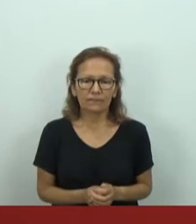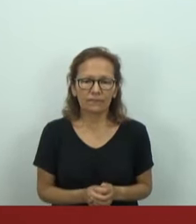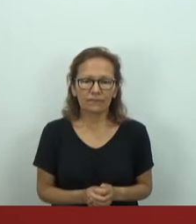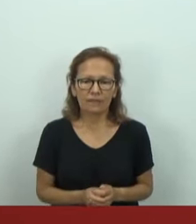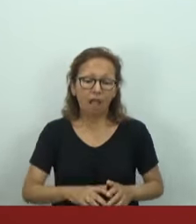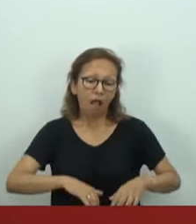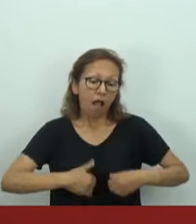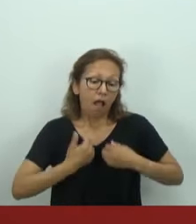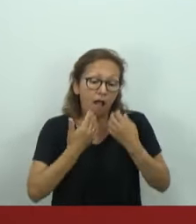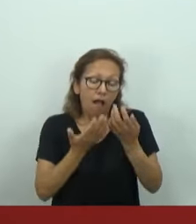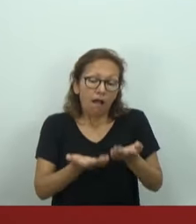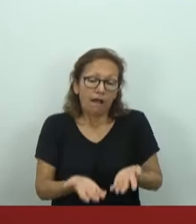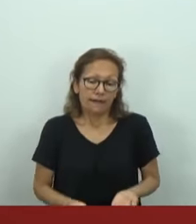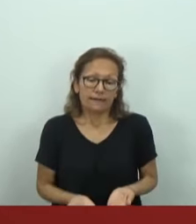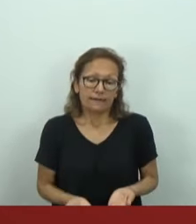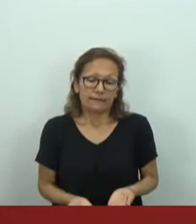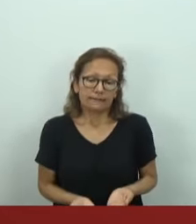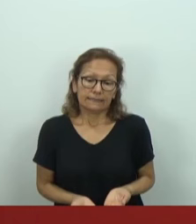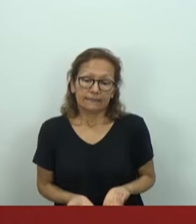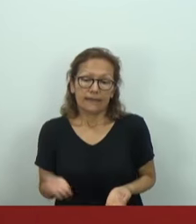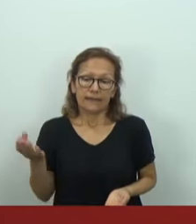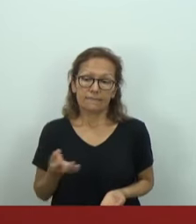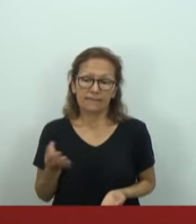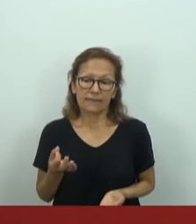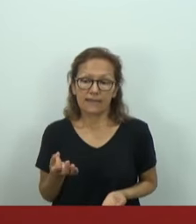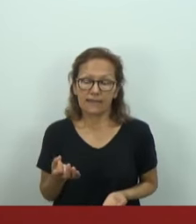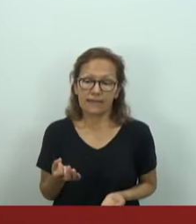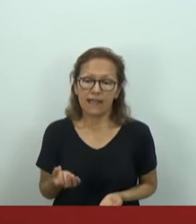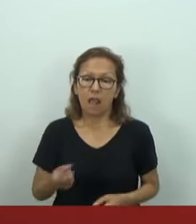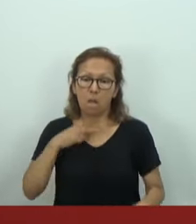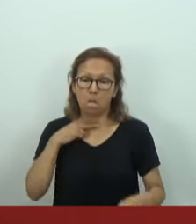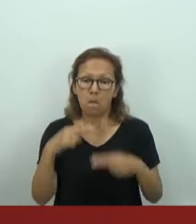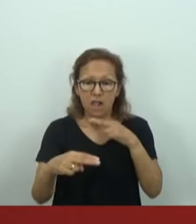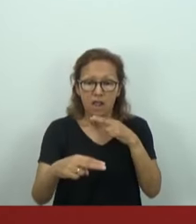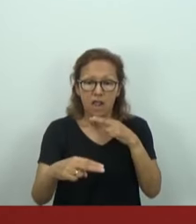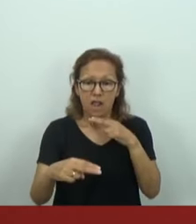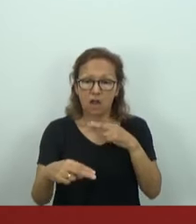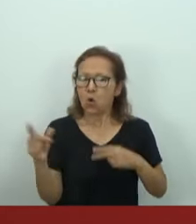La gracia no es un mensaje. La gracia es el mensaje.